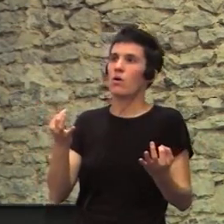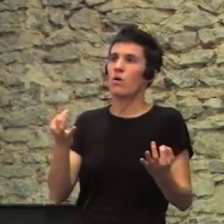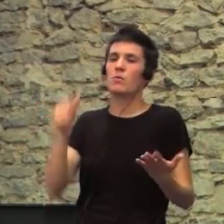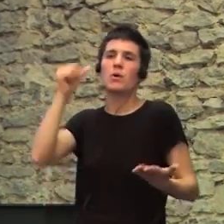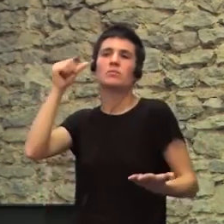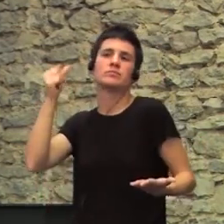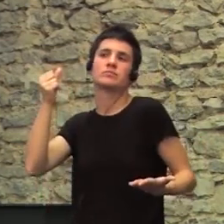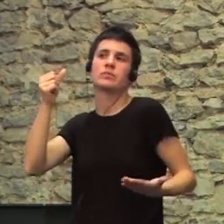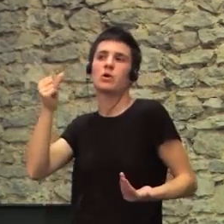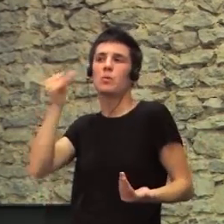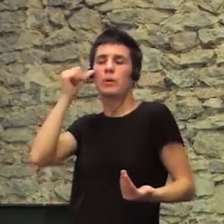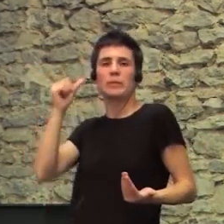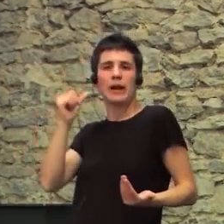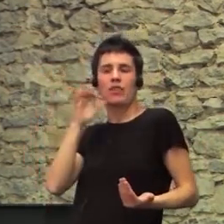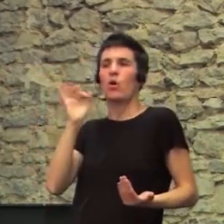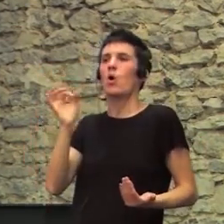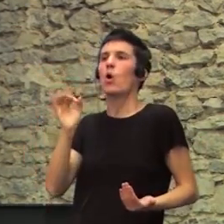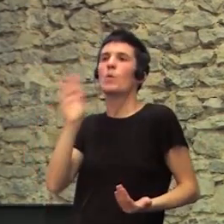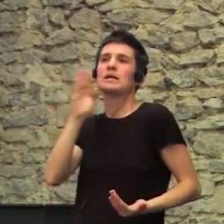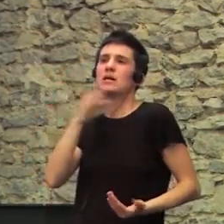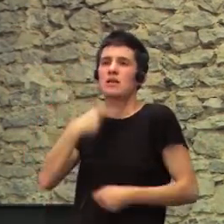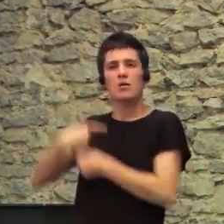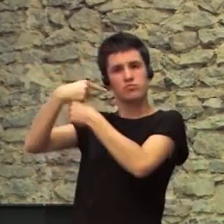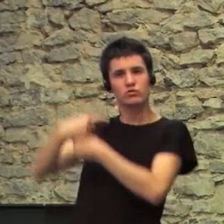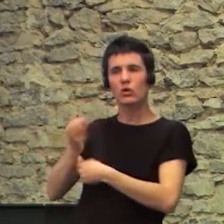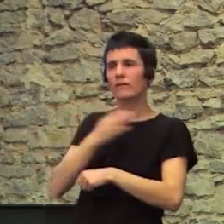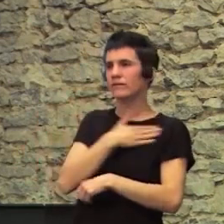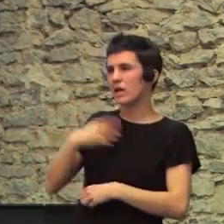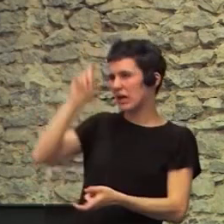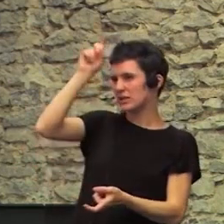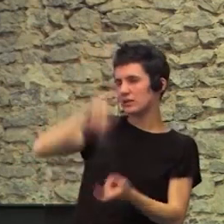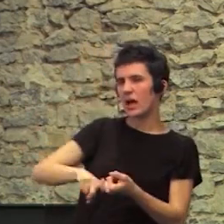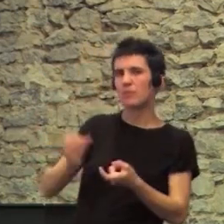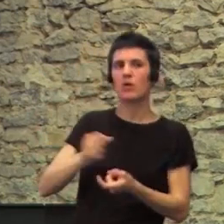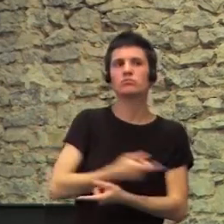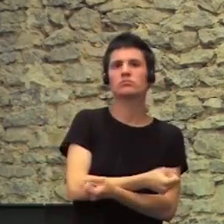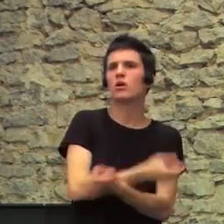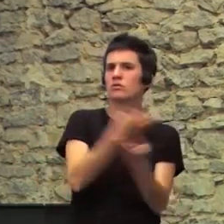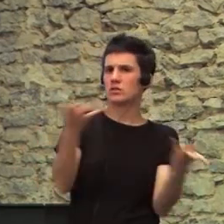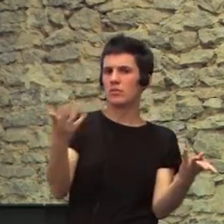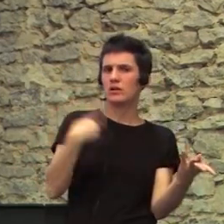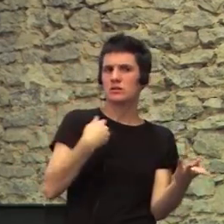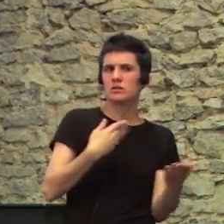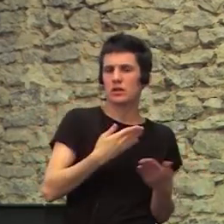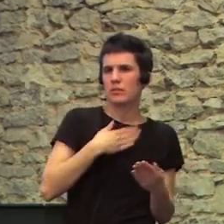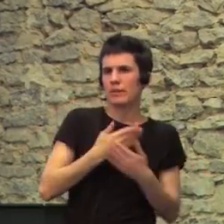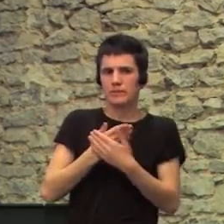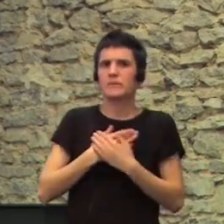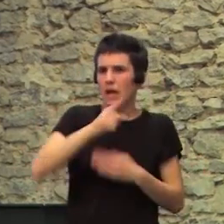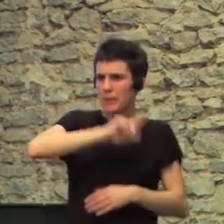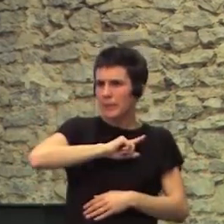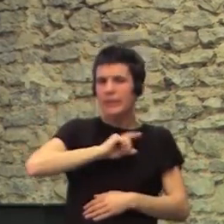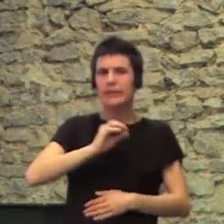maternidad obligatoria, que quiero casarme, que quiero que me quieran los demás, mi pareja, mi familia, y